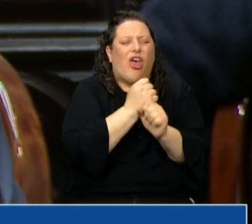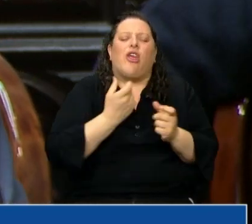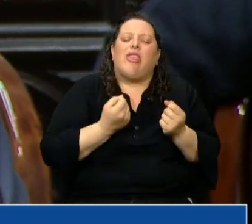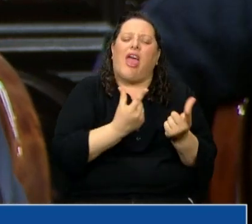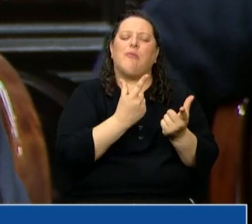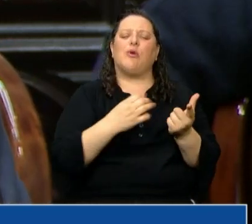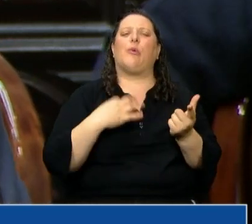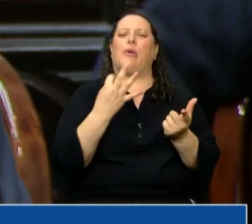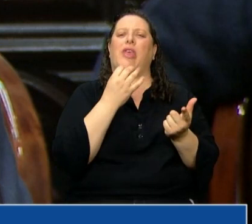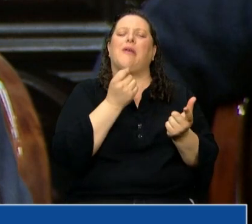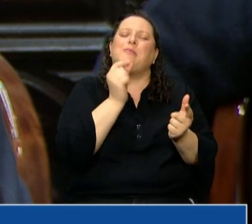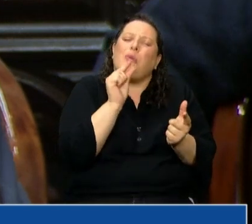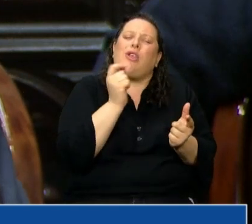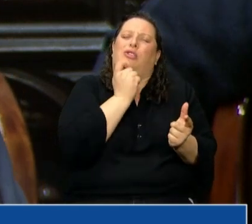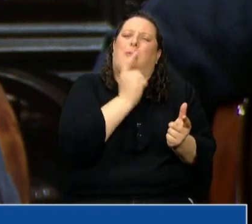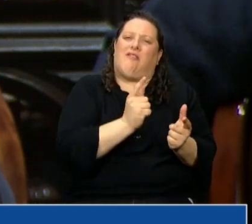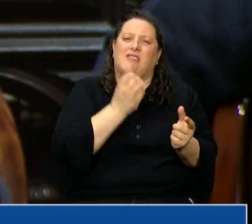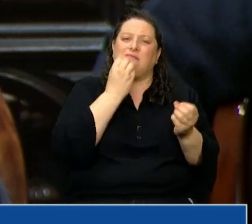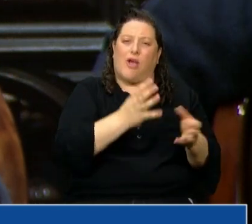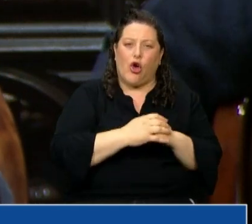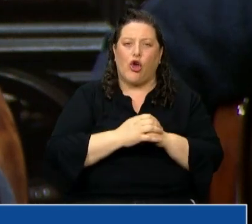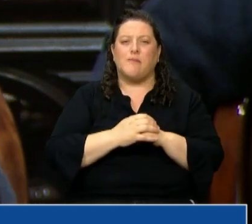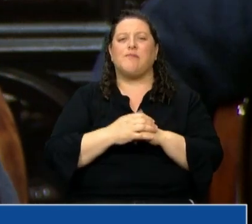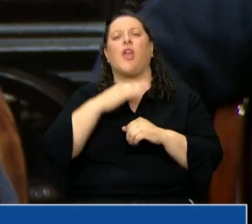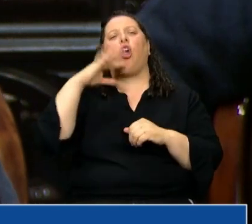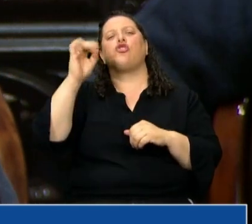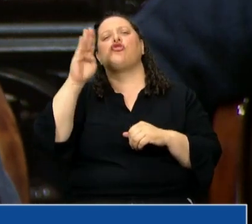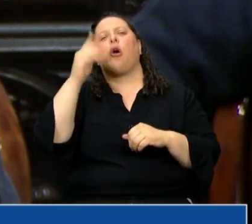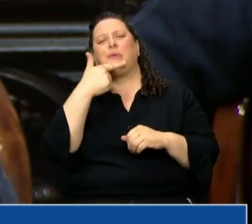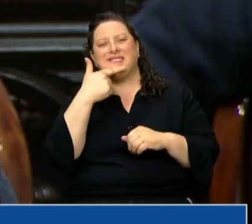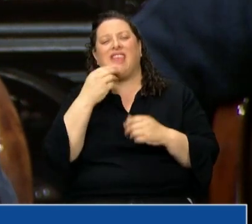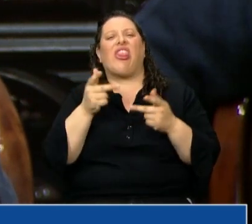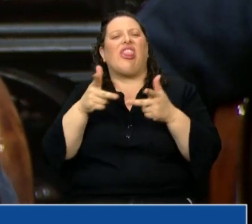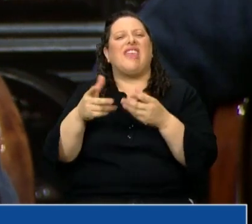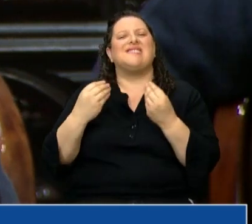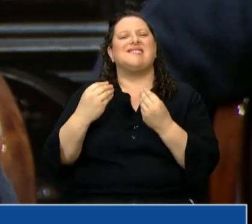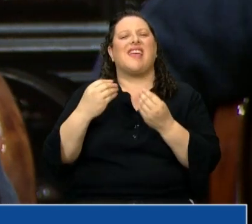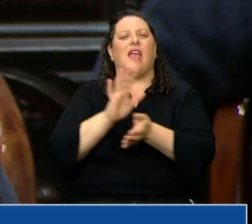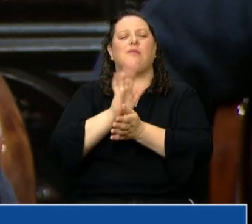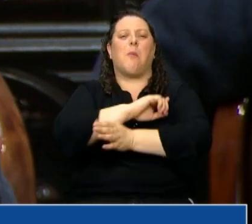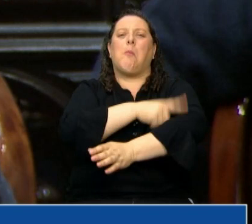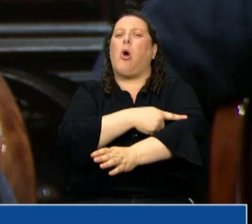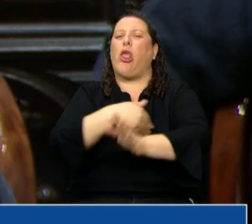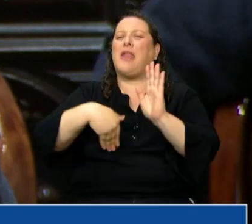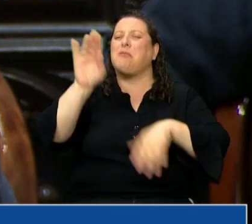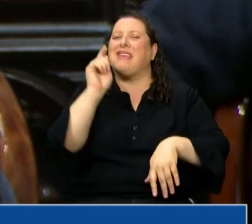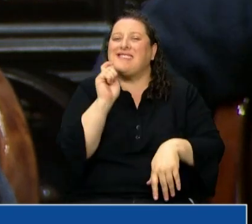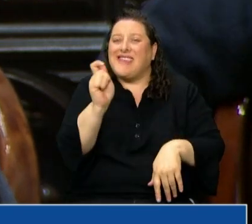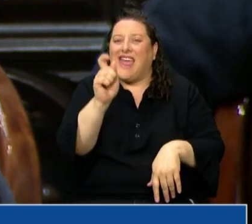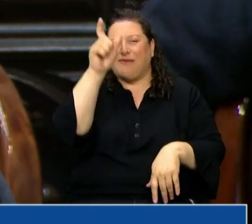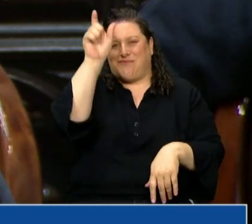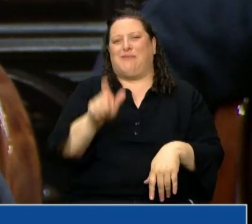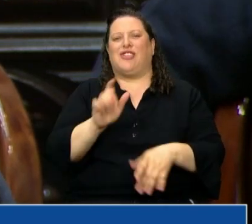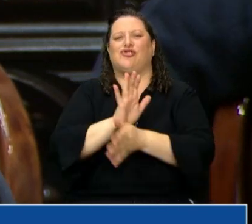decía que el poder más grande lo tiene quien es el autor del relato. Y seguramente las páginas de este